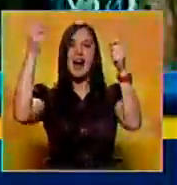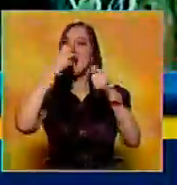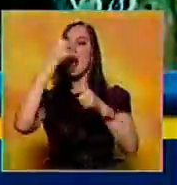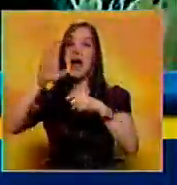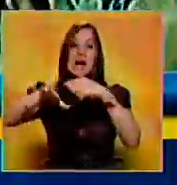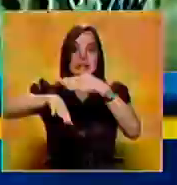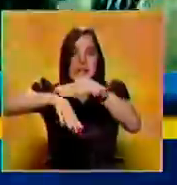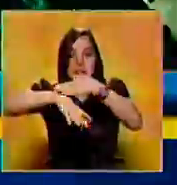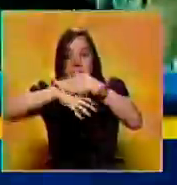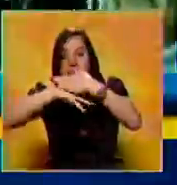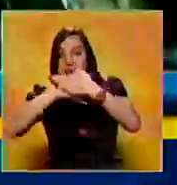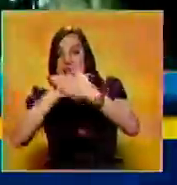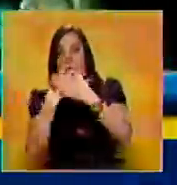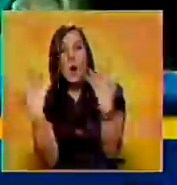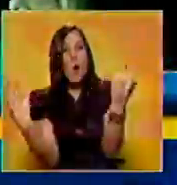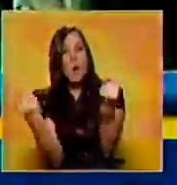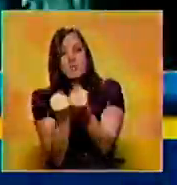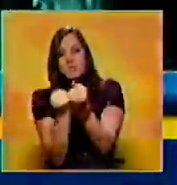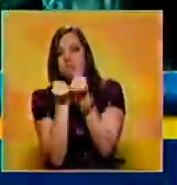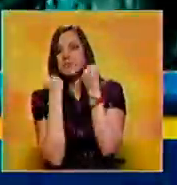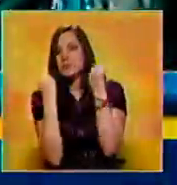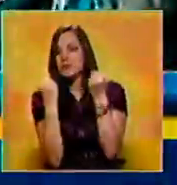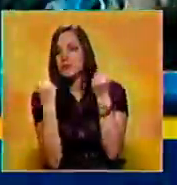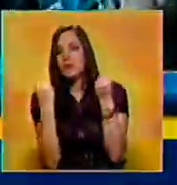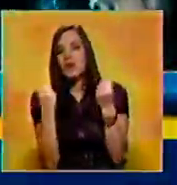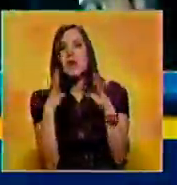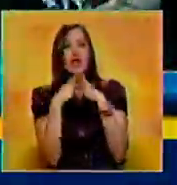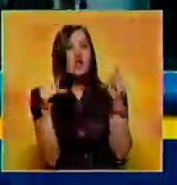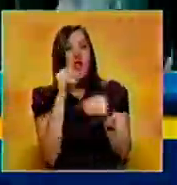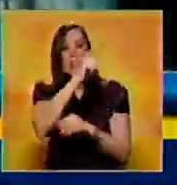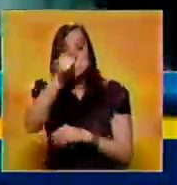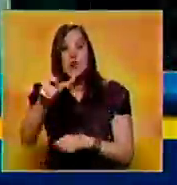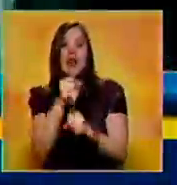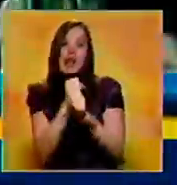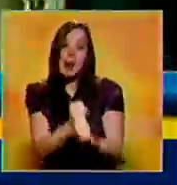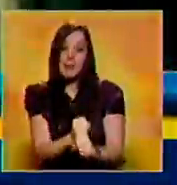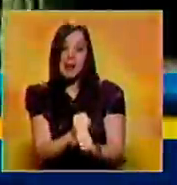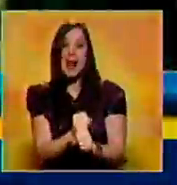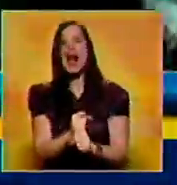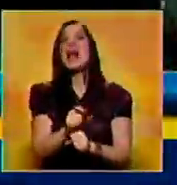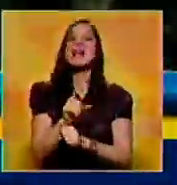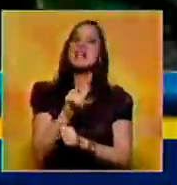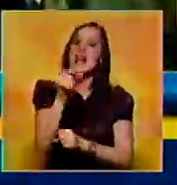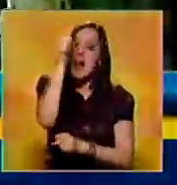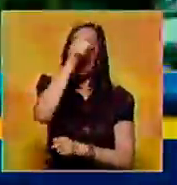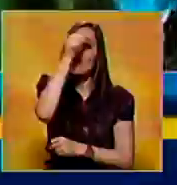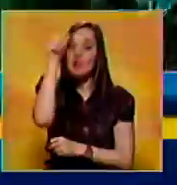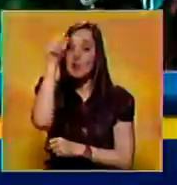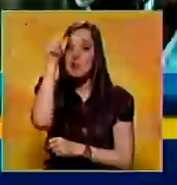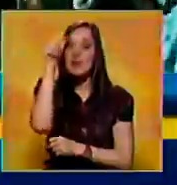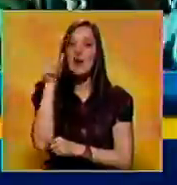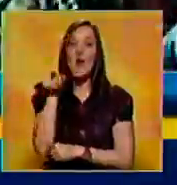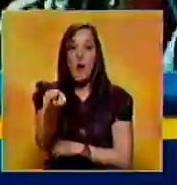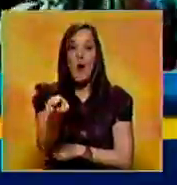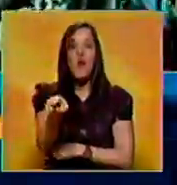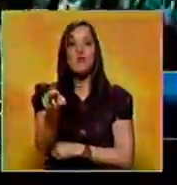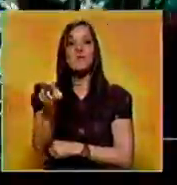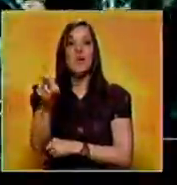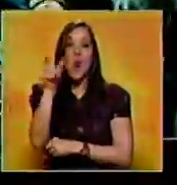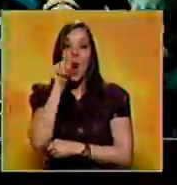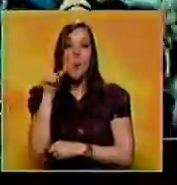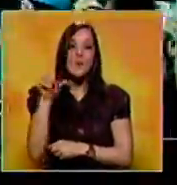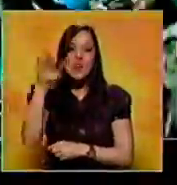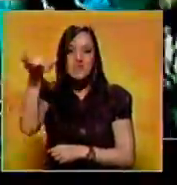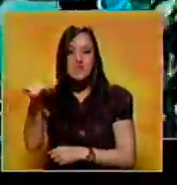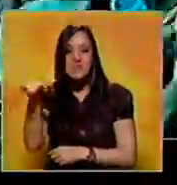madrugada, colapsando toda la ciudad. Todos esperan que el próximo domingo Lionel Messi emule a Diego Armando Maradona, quien se coronó